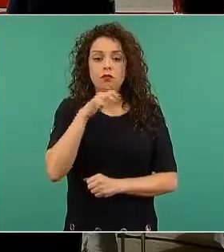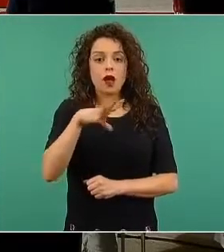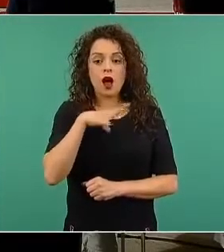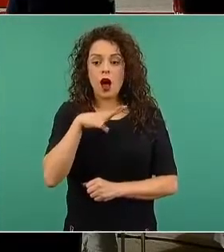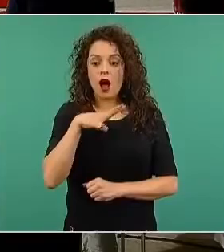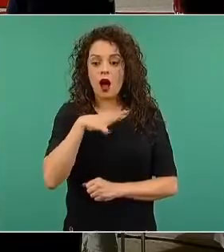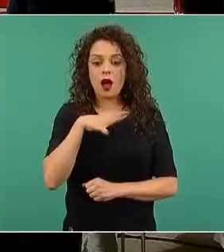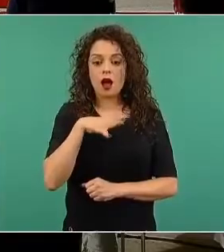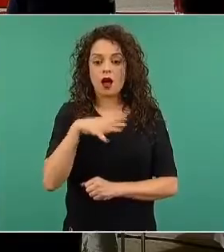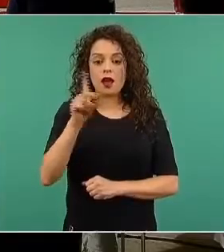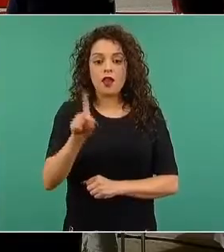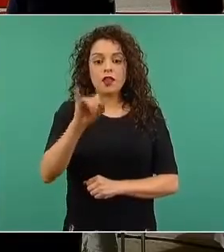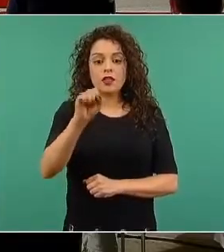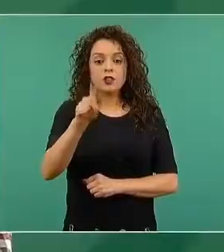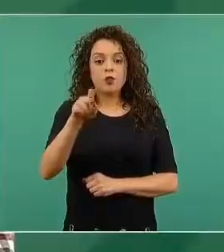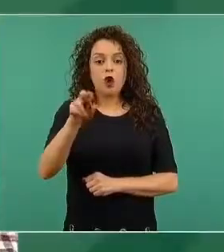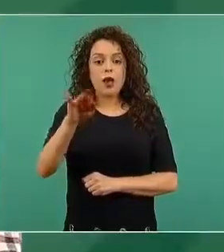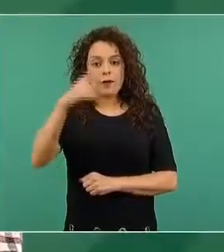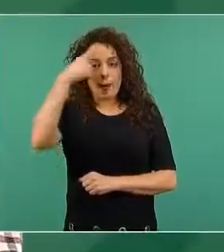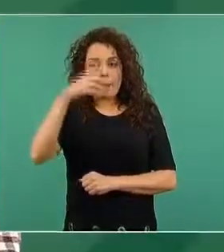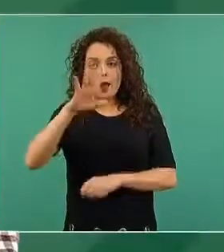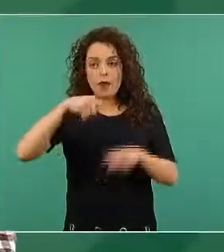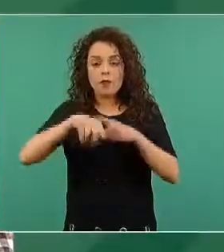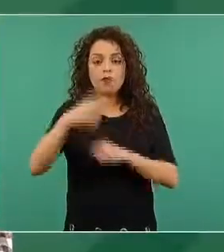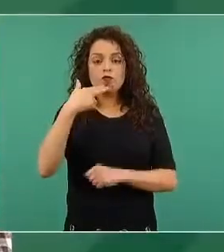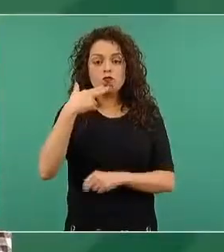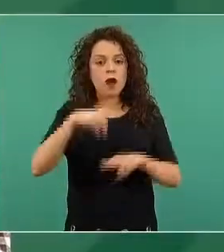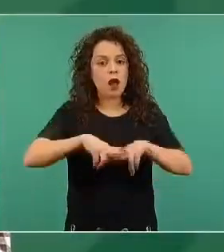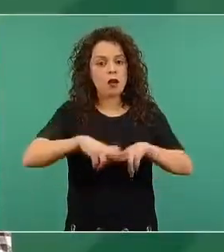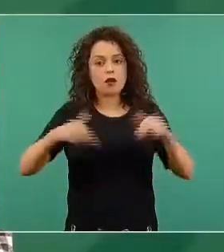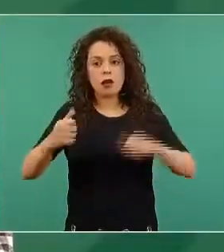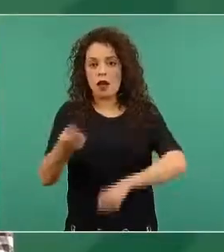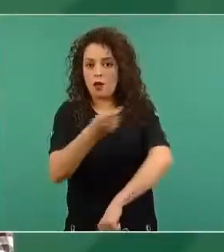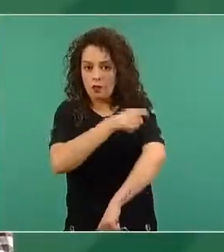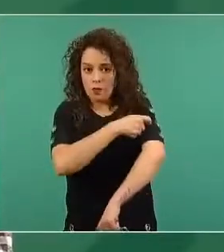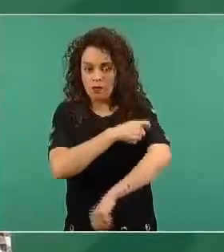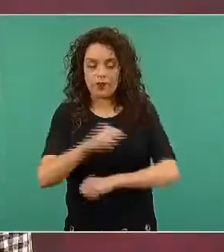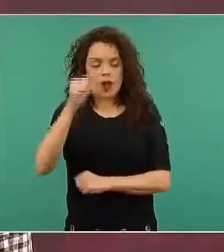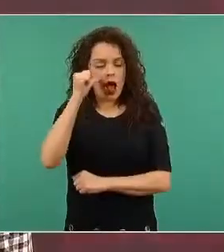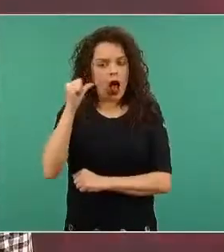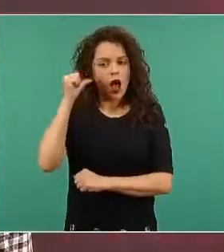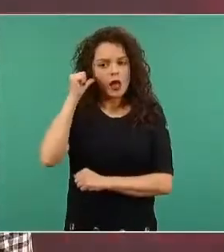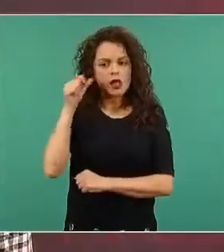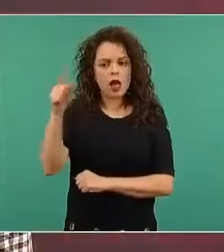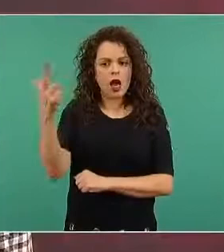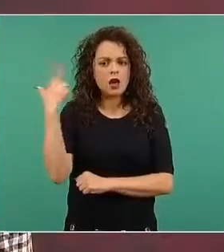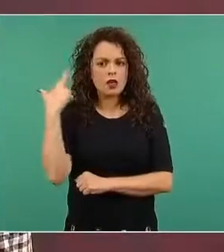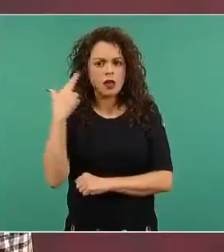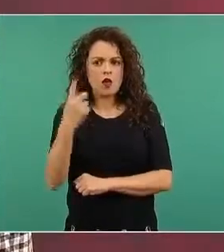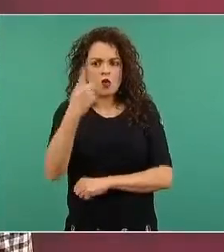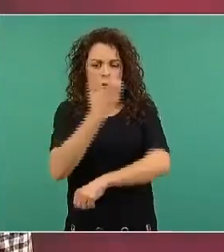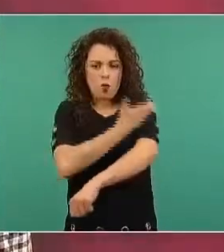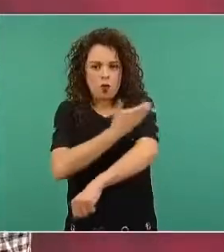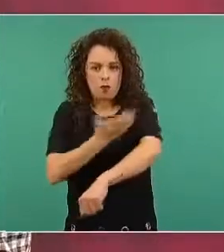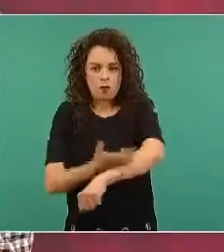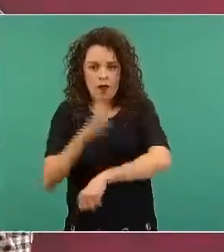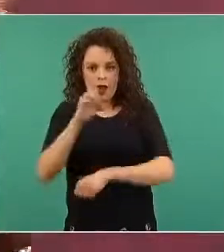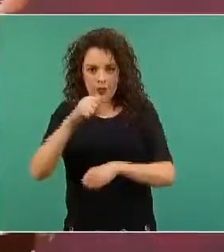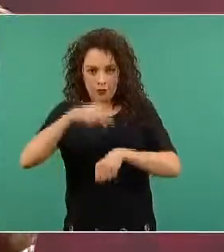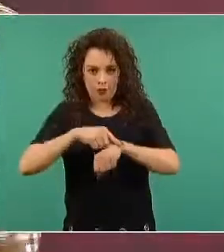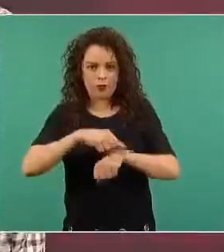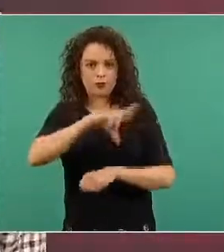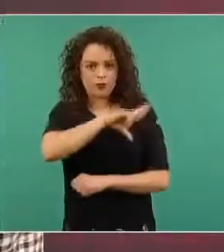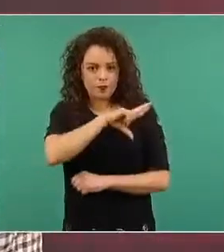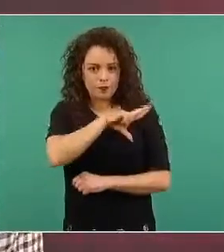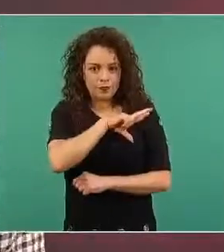para ninguna de las vacunas. Ayer en un programa de radio, un colega del sector privado, uno de los hospitales